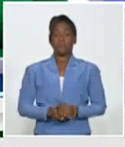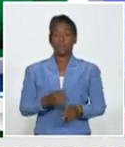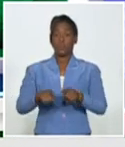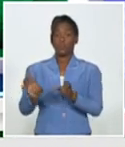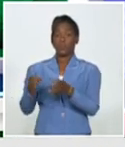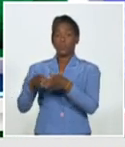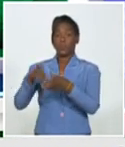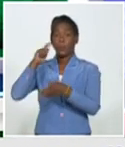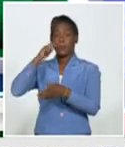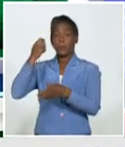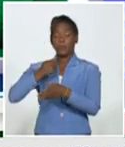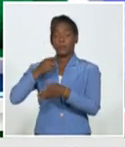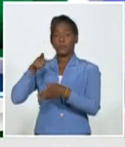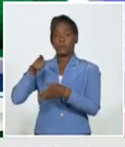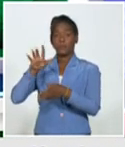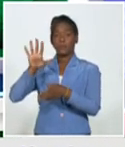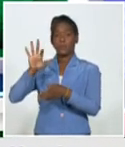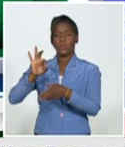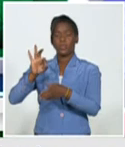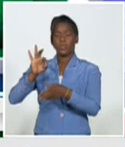el